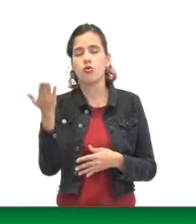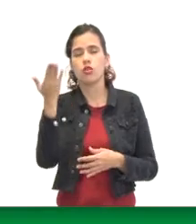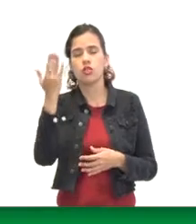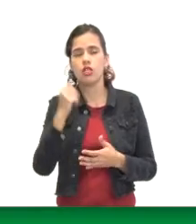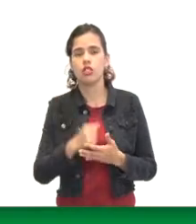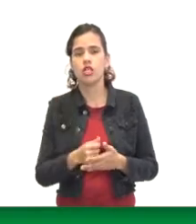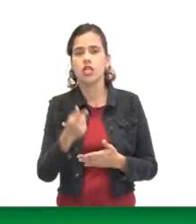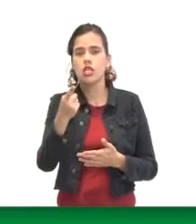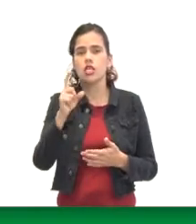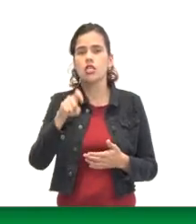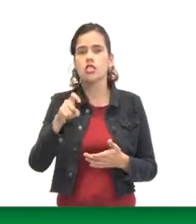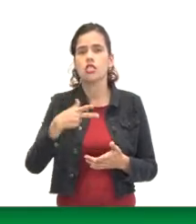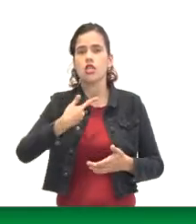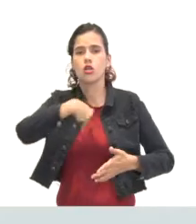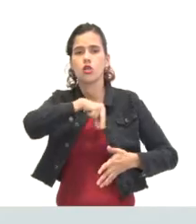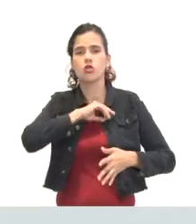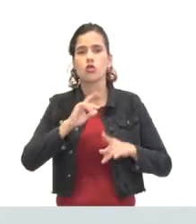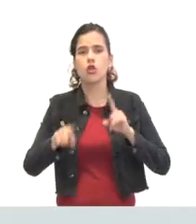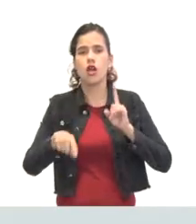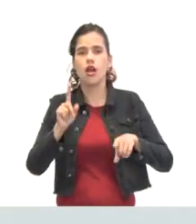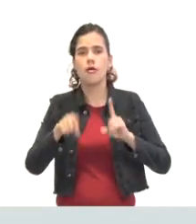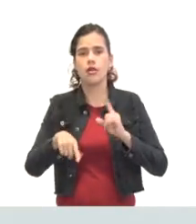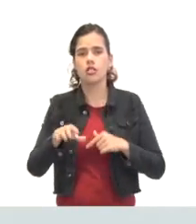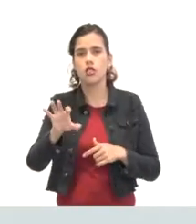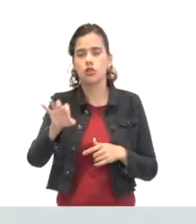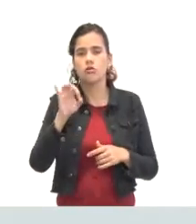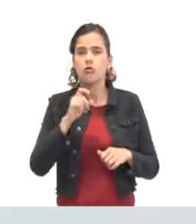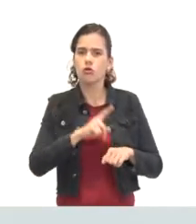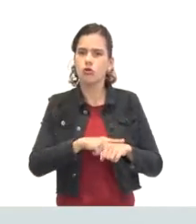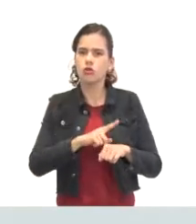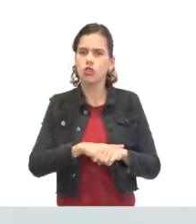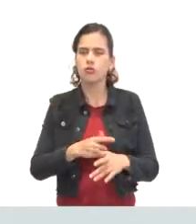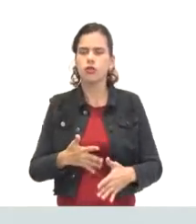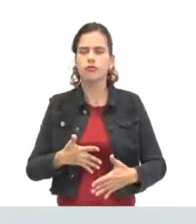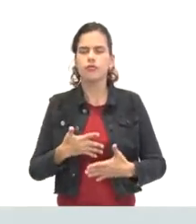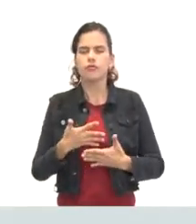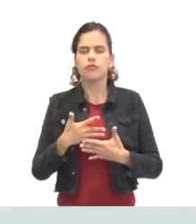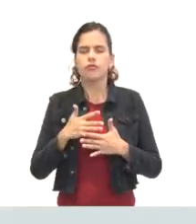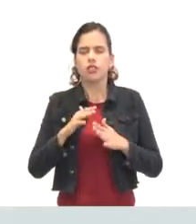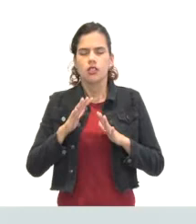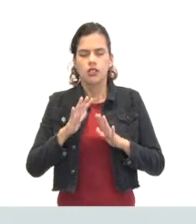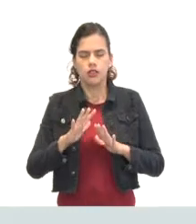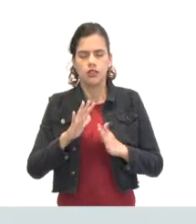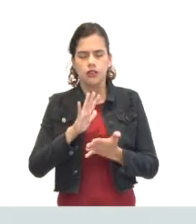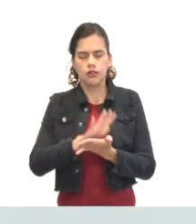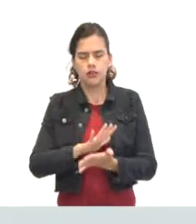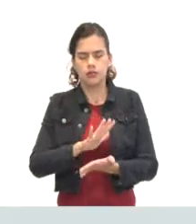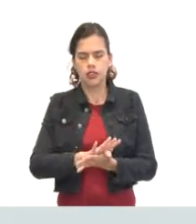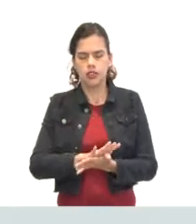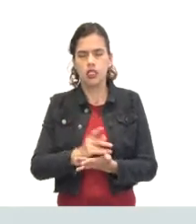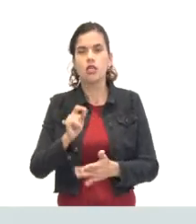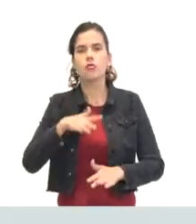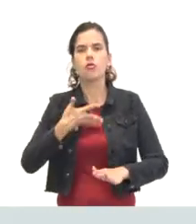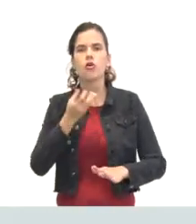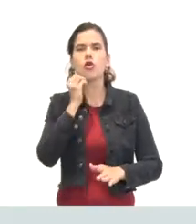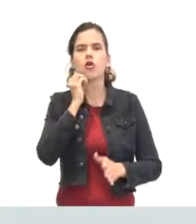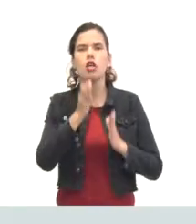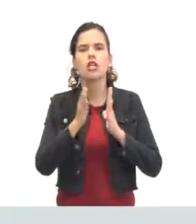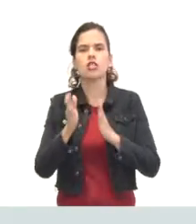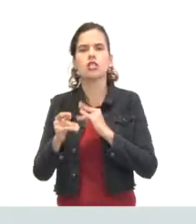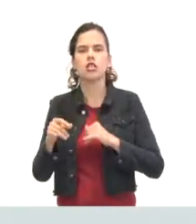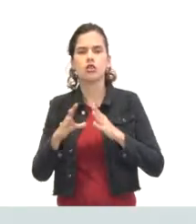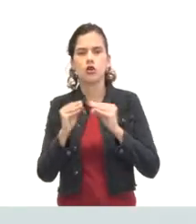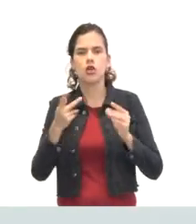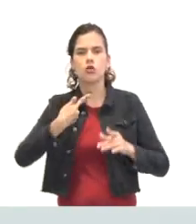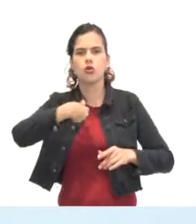y es necesario que nosotros en ocasiones tomemos un tiempo para respirar profundo y poder organizar todas nuestras